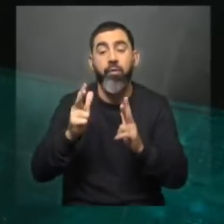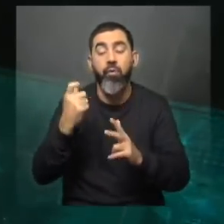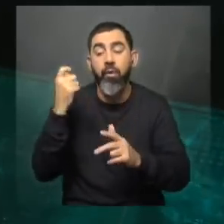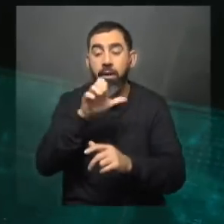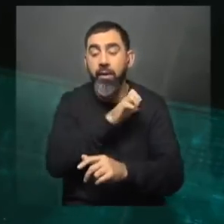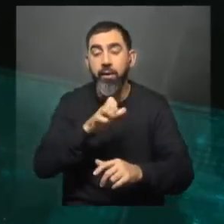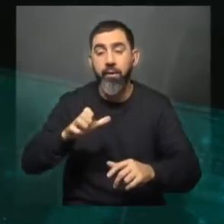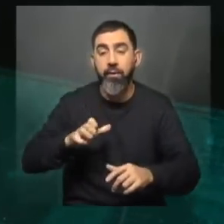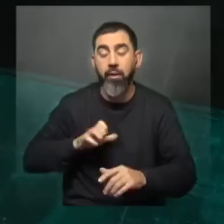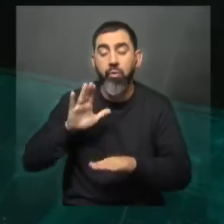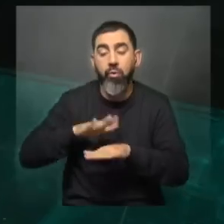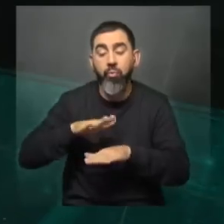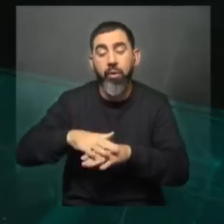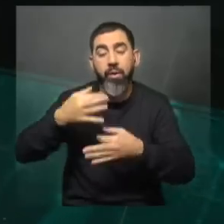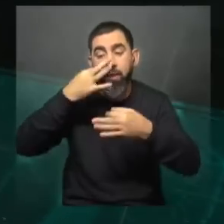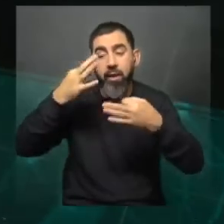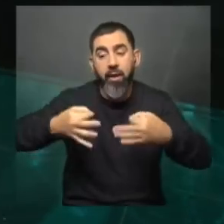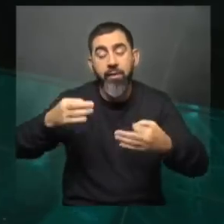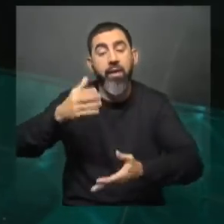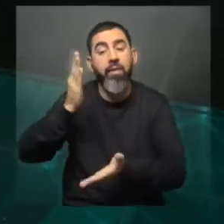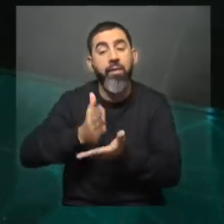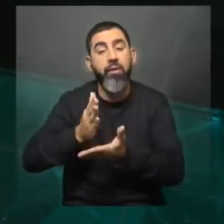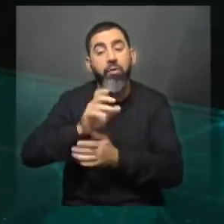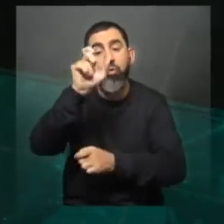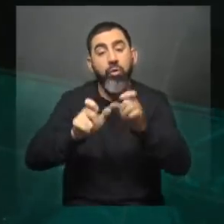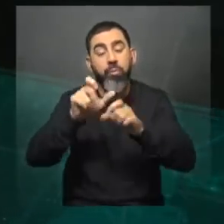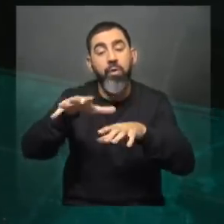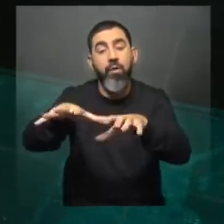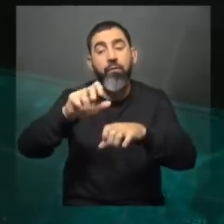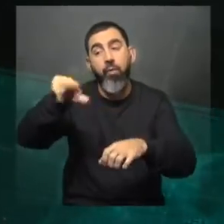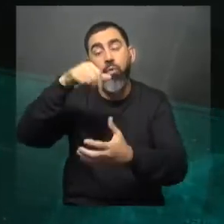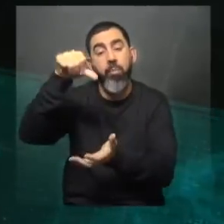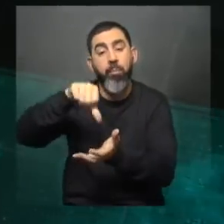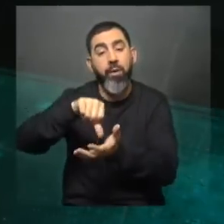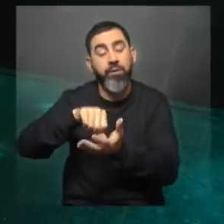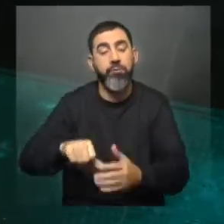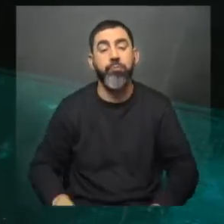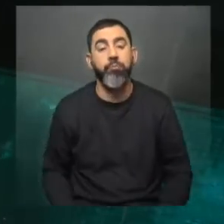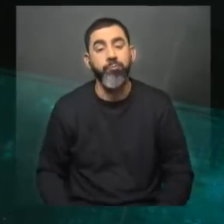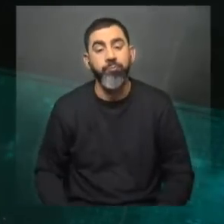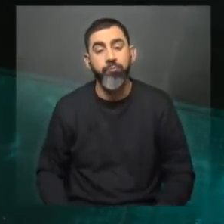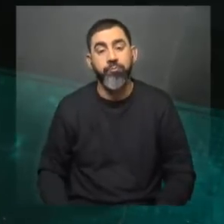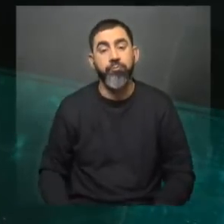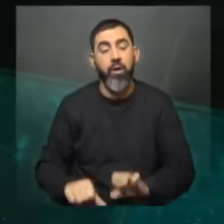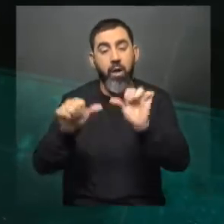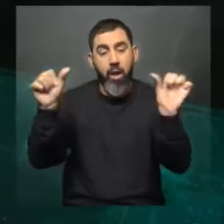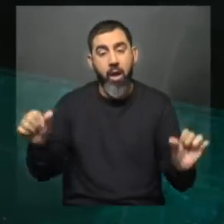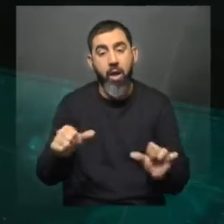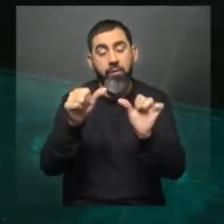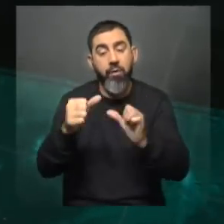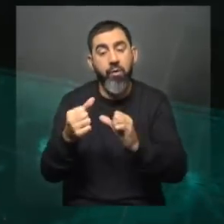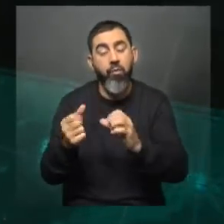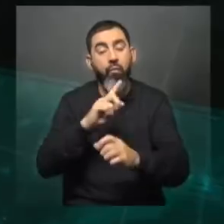del Estado garantizar el derecho al voto de los uruguayos residentes en el exterior Sí justamente en una actividad organizada por fuerza